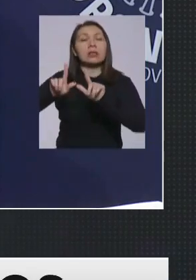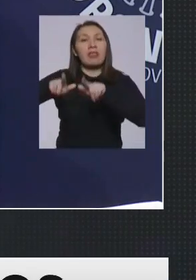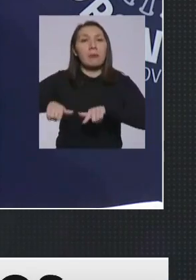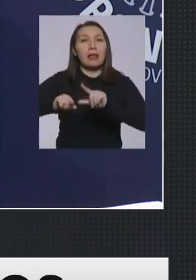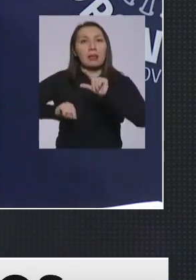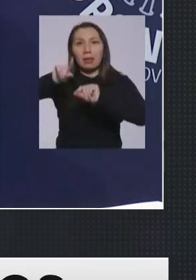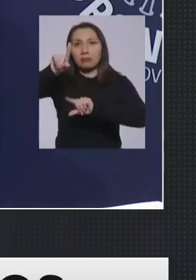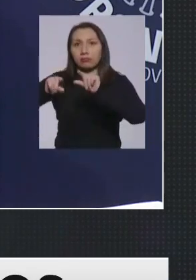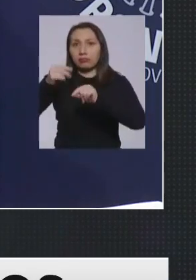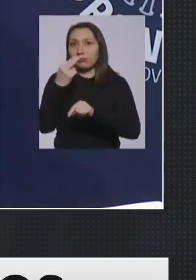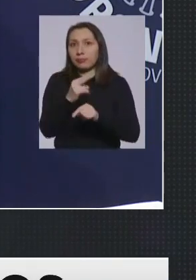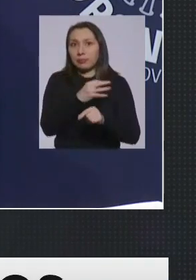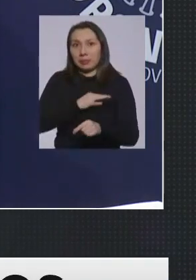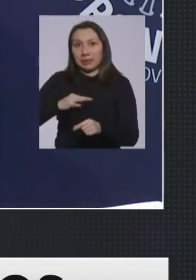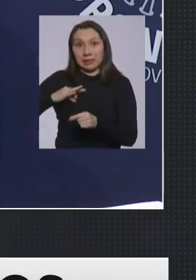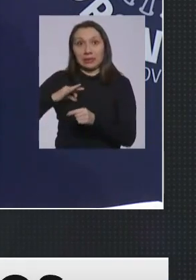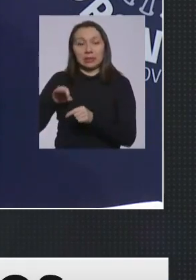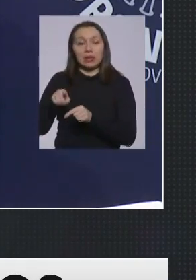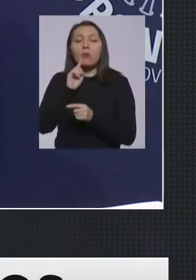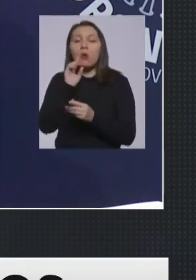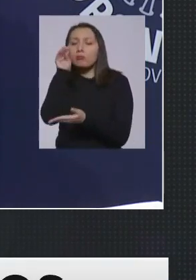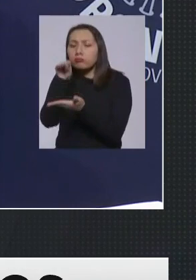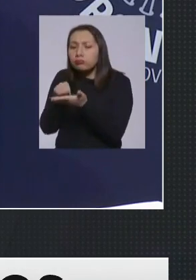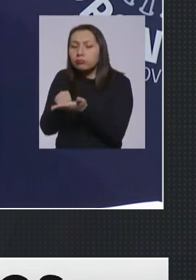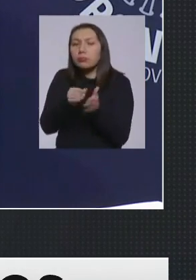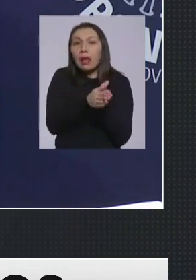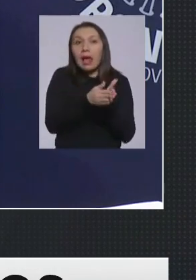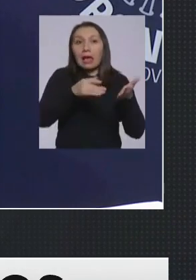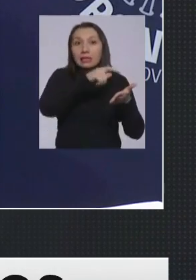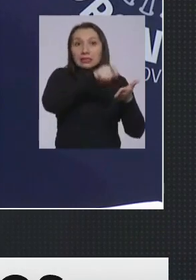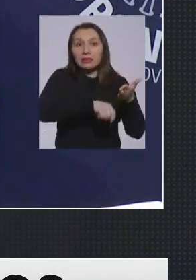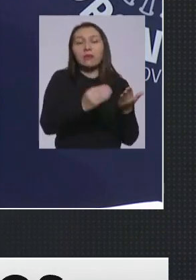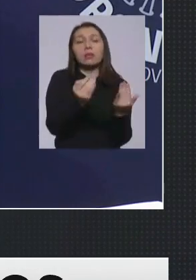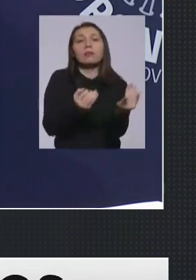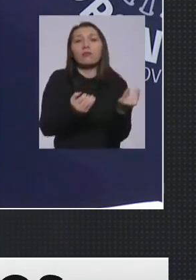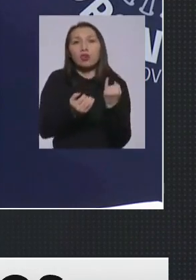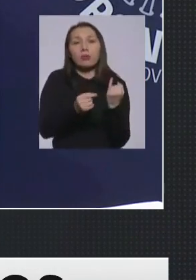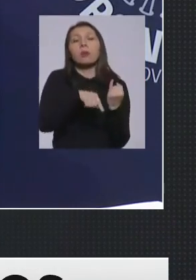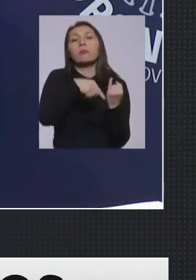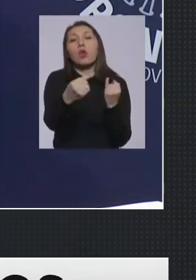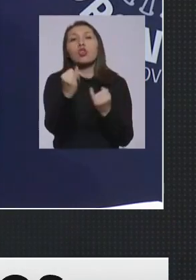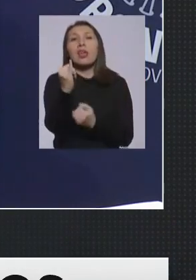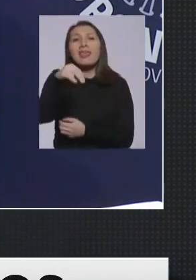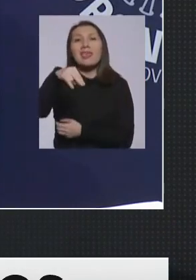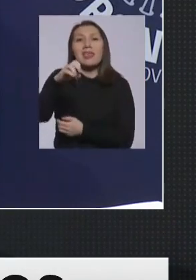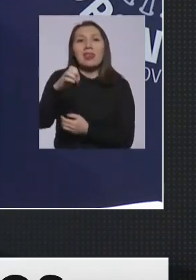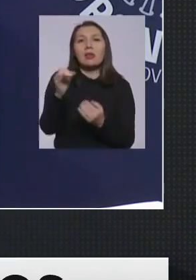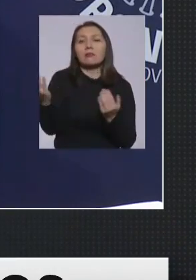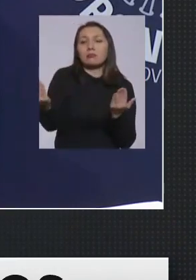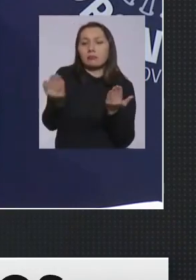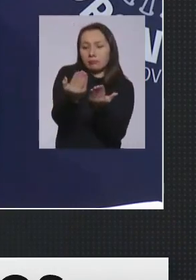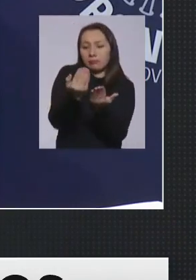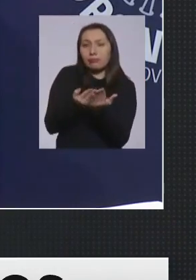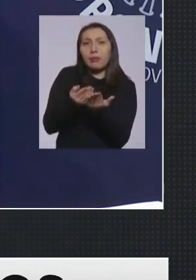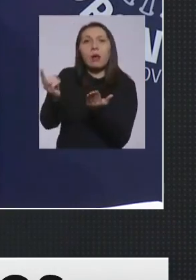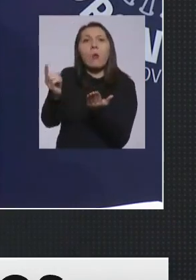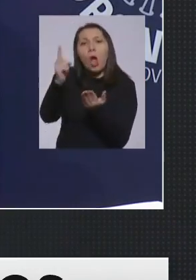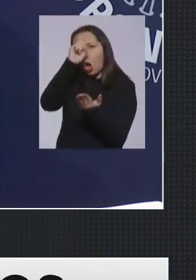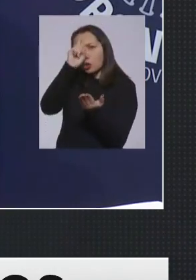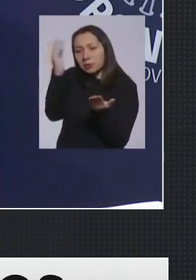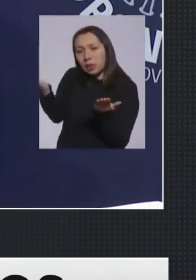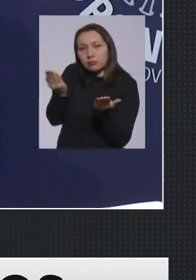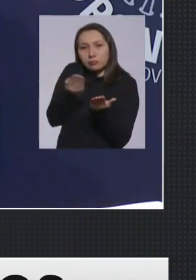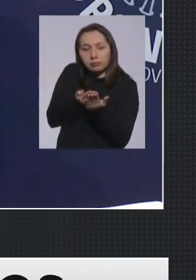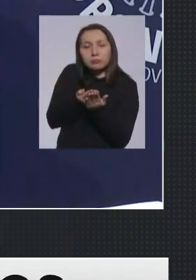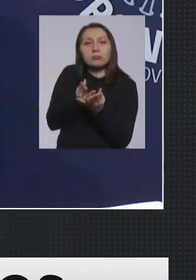estadística que busca información del registro civil del ine y también de los hospitales y hace un análisis profundo